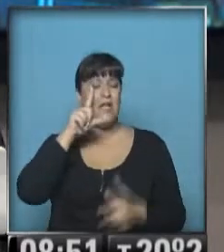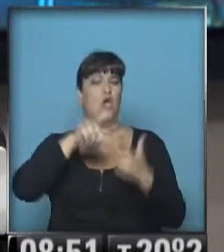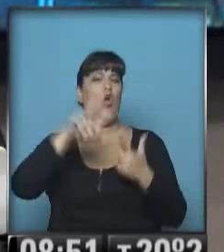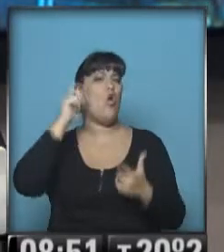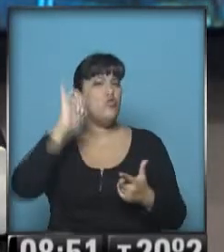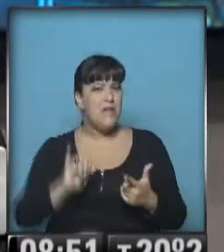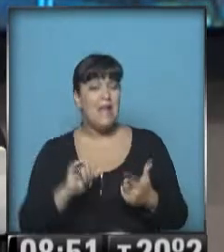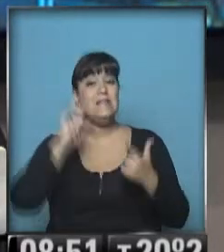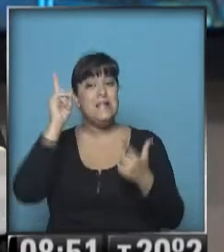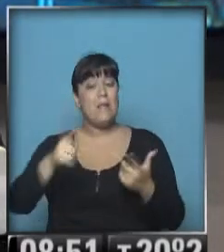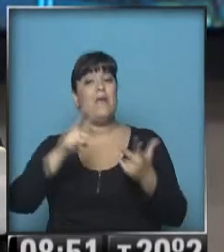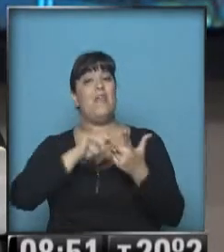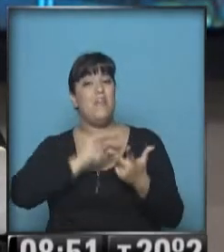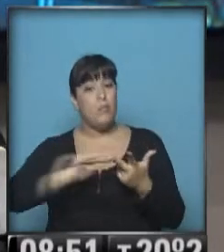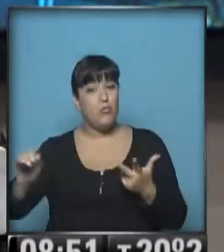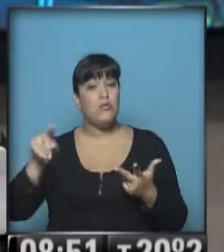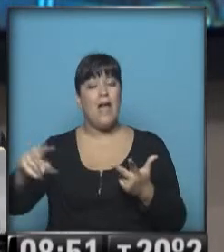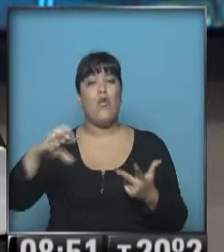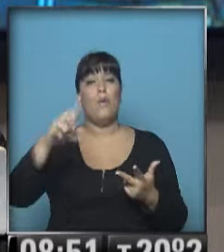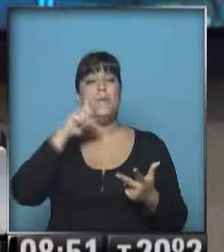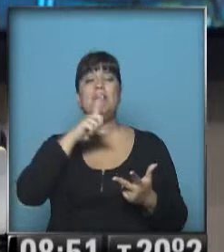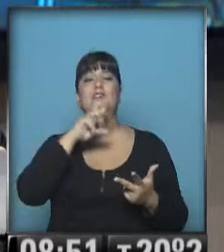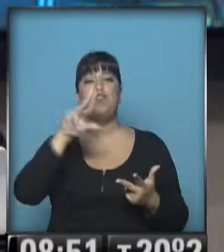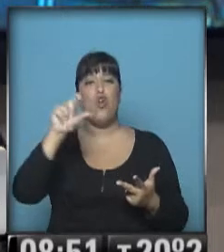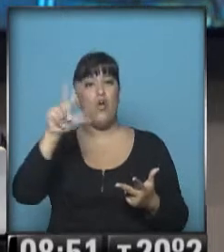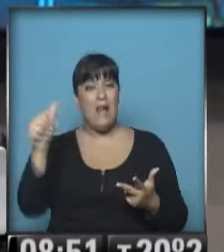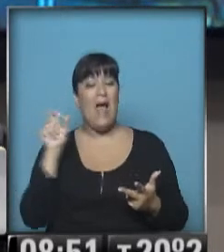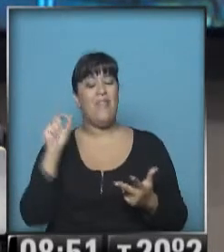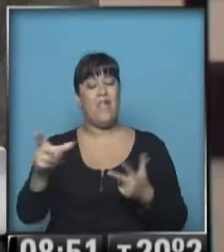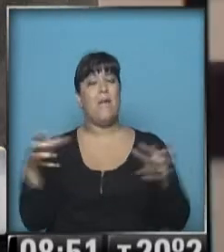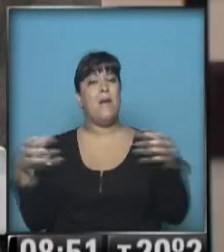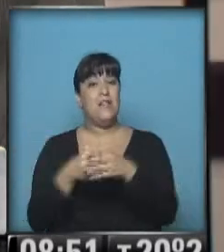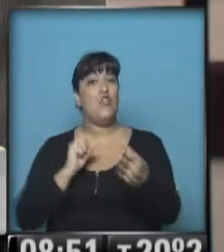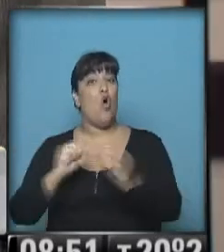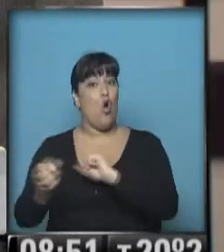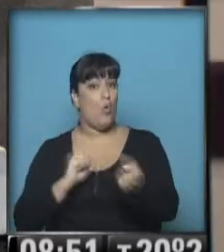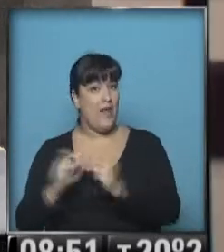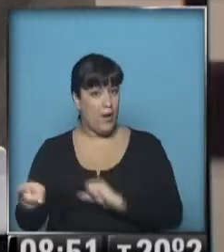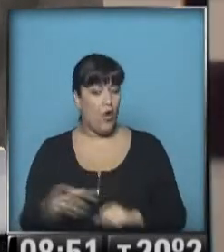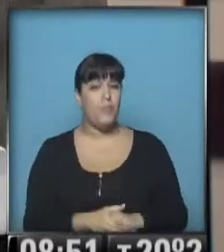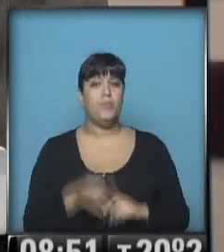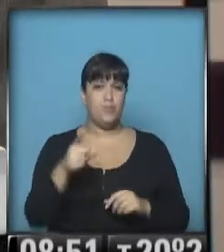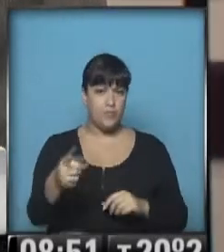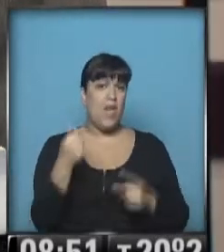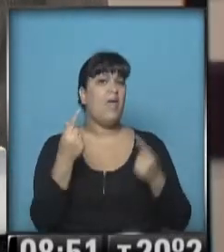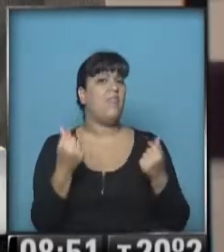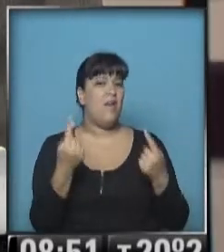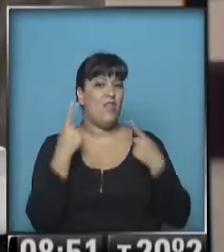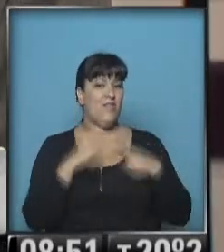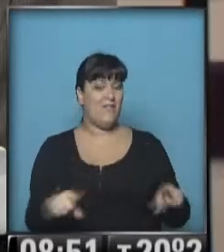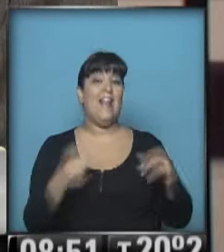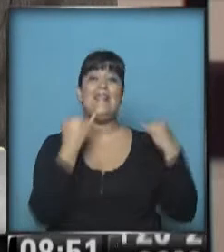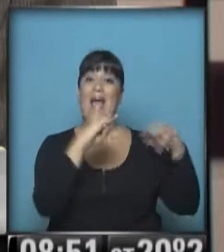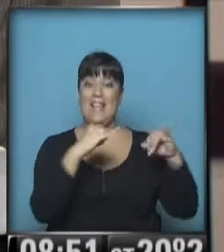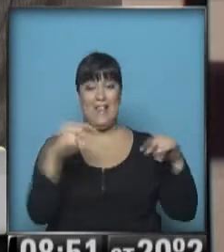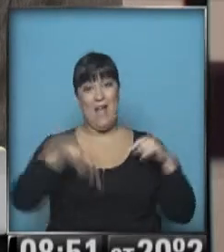proyecto del diputado néstor pitrola del partido obrero ahora ipc vale un dinero muy diferente a lo que valía por aquellos